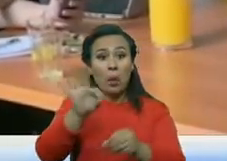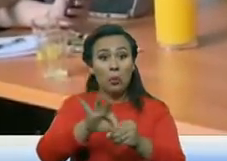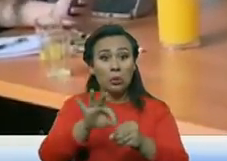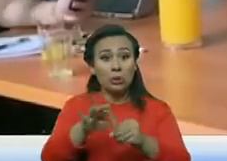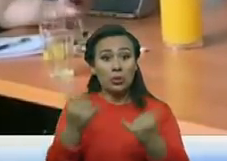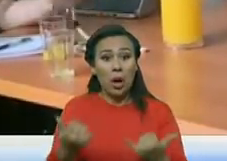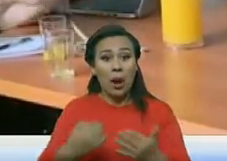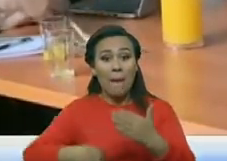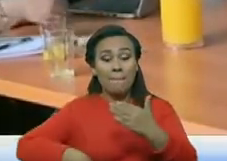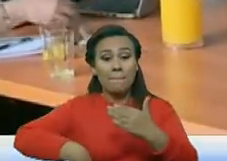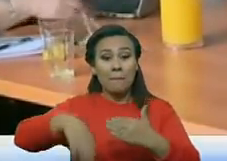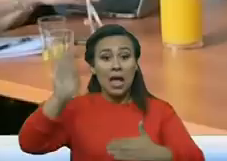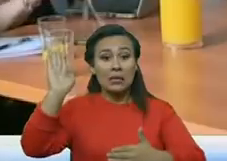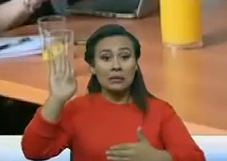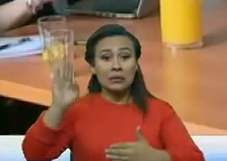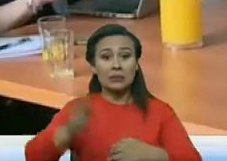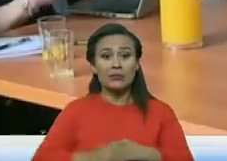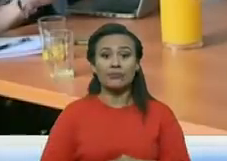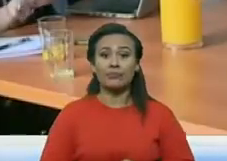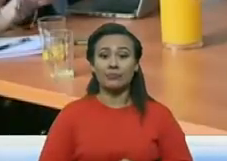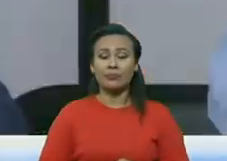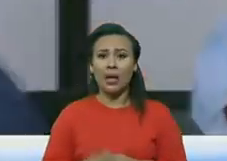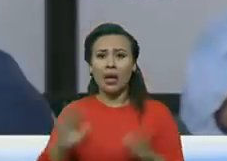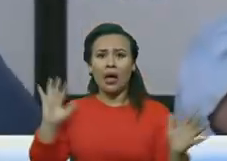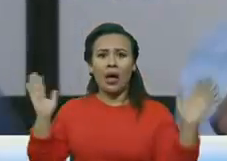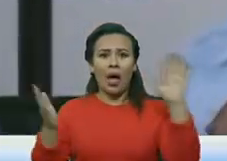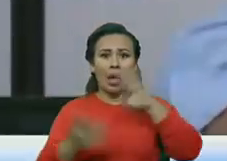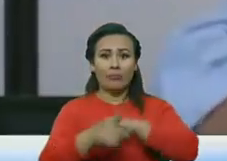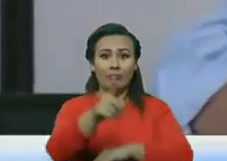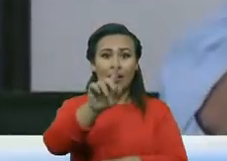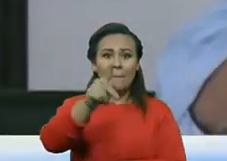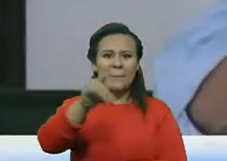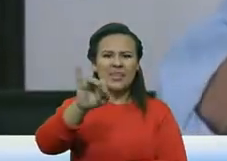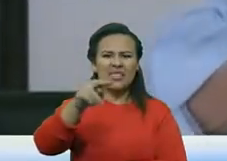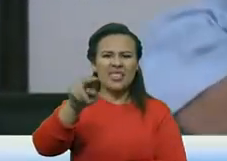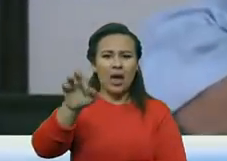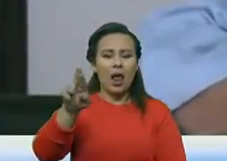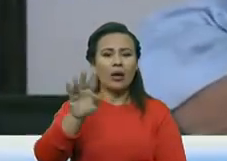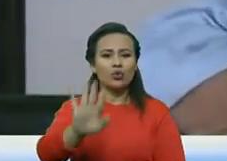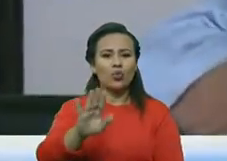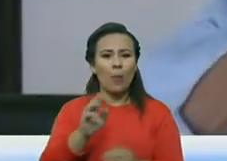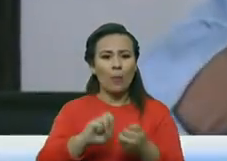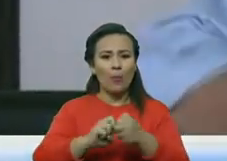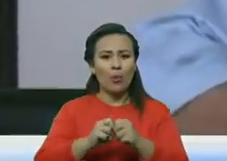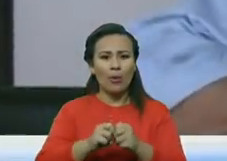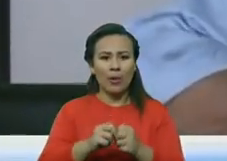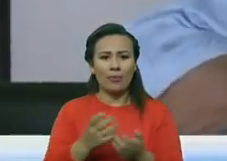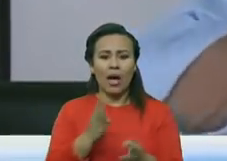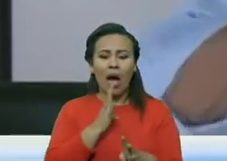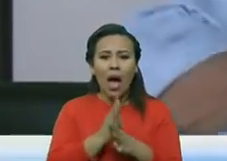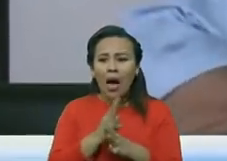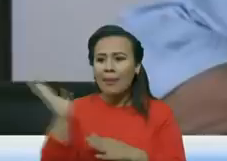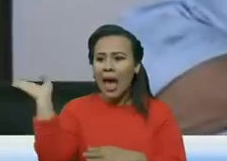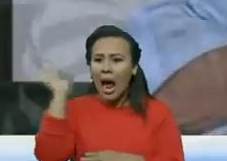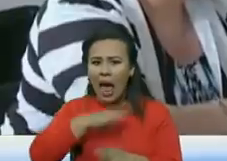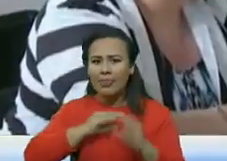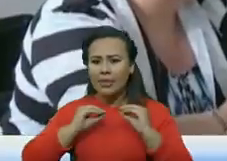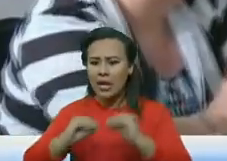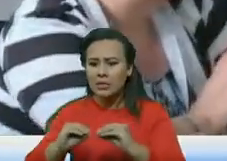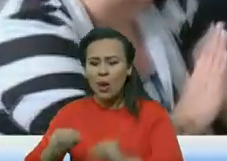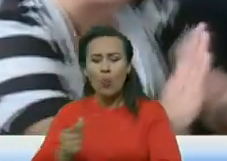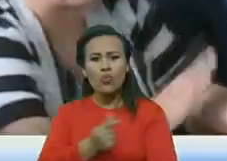que le auguraban las encuestas, Piñera dio un giro a algunos pilares de su programa político, como la gratuidad de la enseñanza